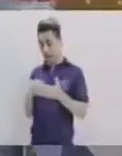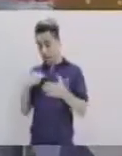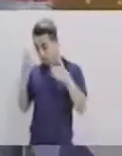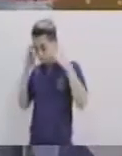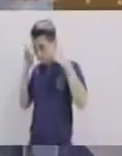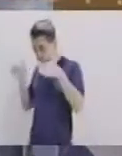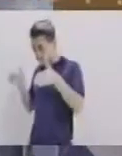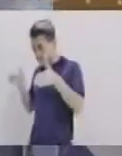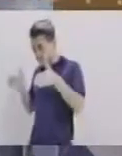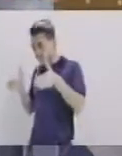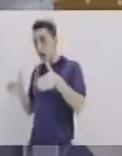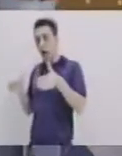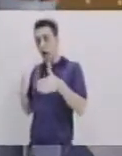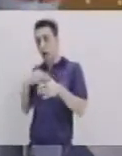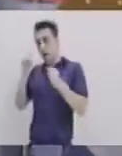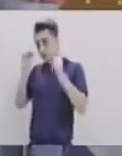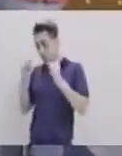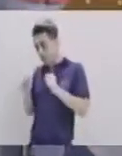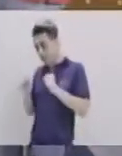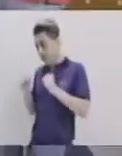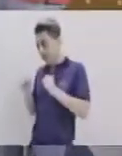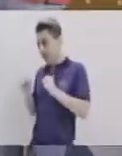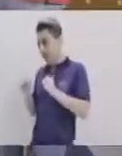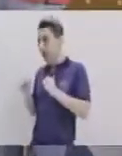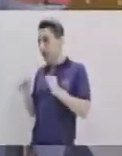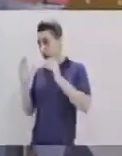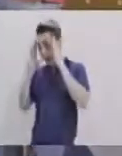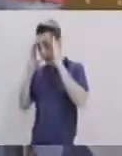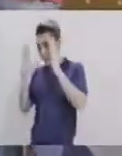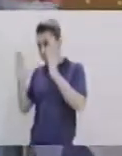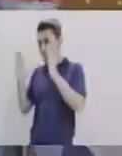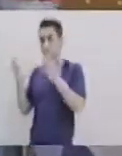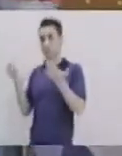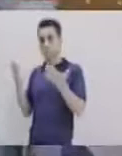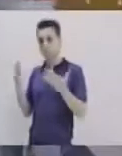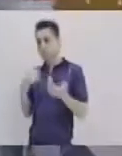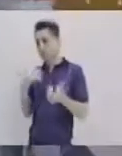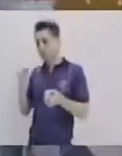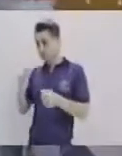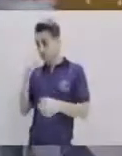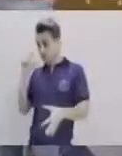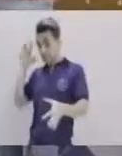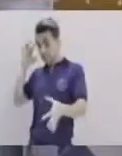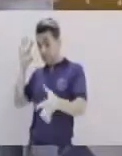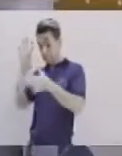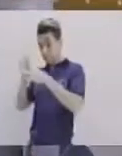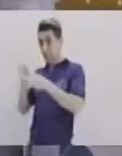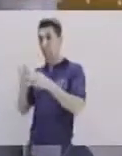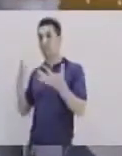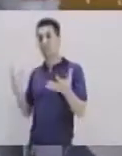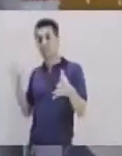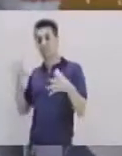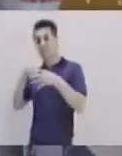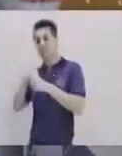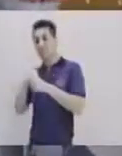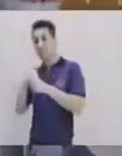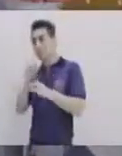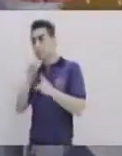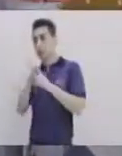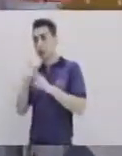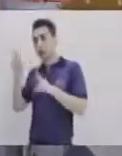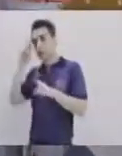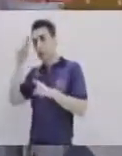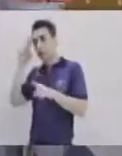concentrarse debidamente y pueda ir prestando atención, ¿verdad? Y eso de conectarse entra mucho en juego con recordar las